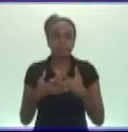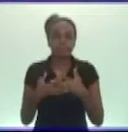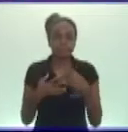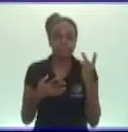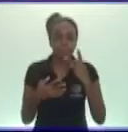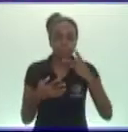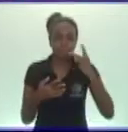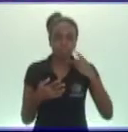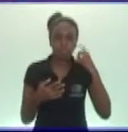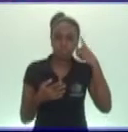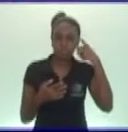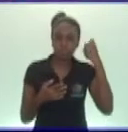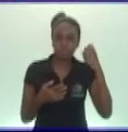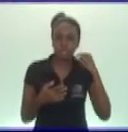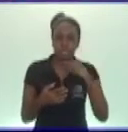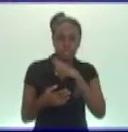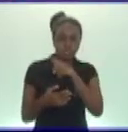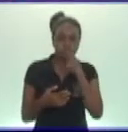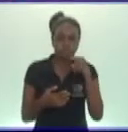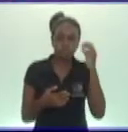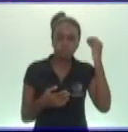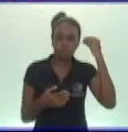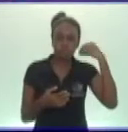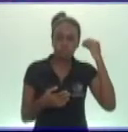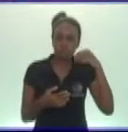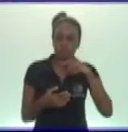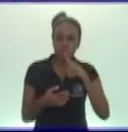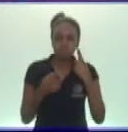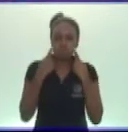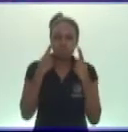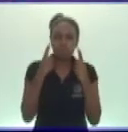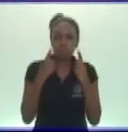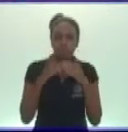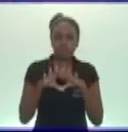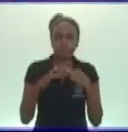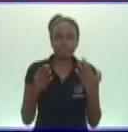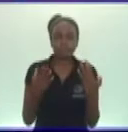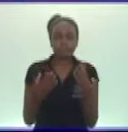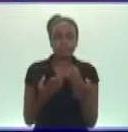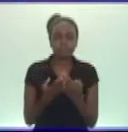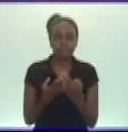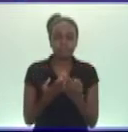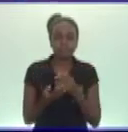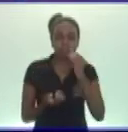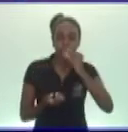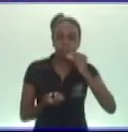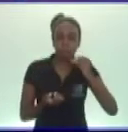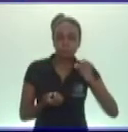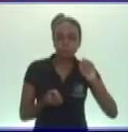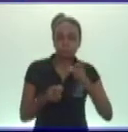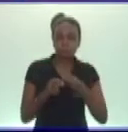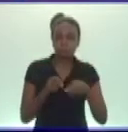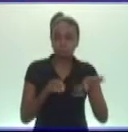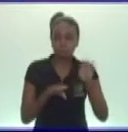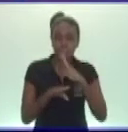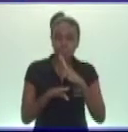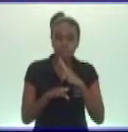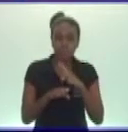ideas. Estoy convencida de que lo han podido identificar. No es otro que el personaje protagónico